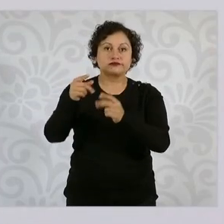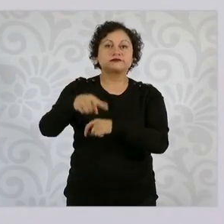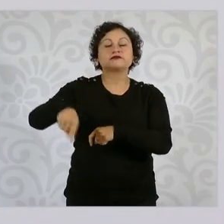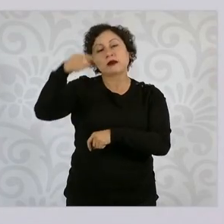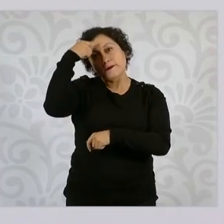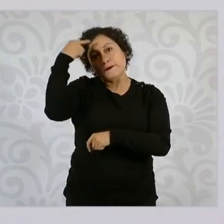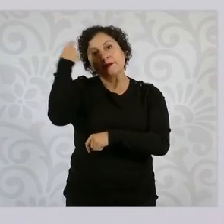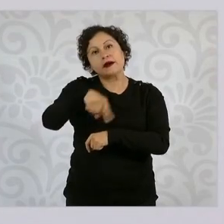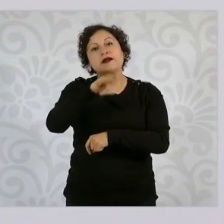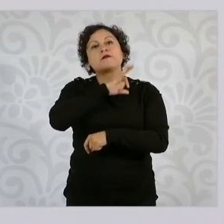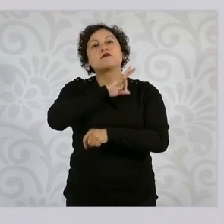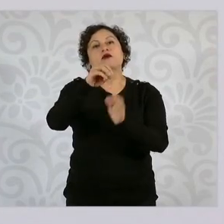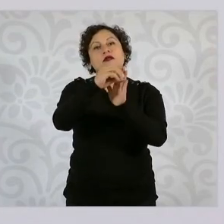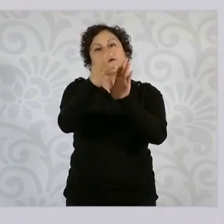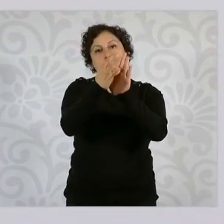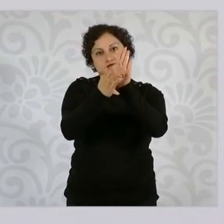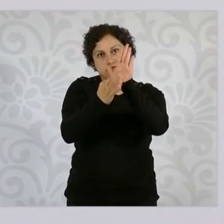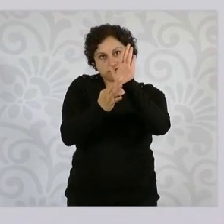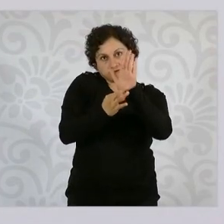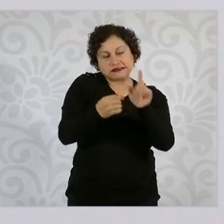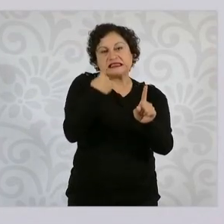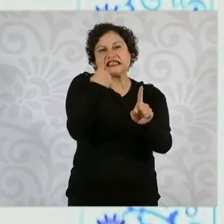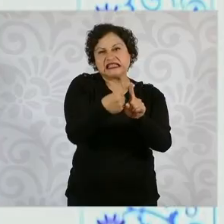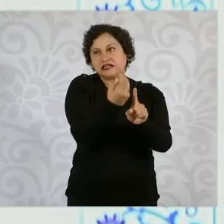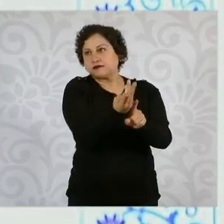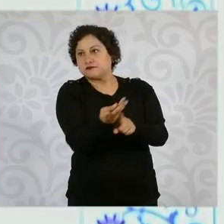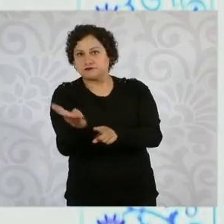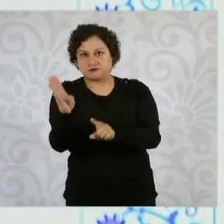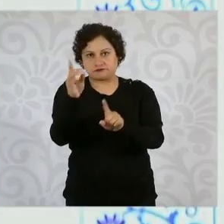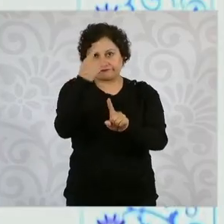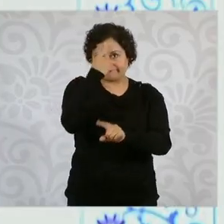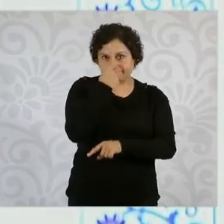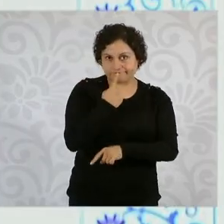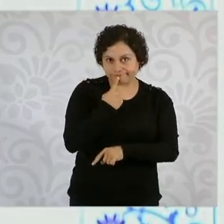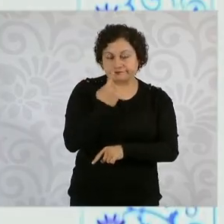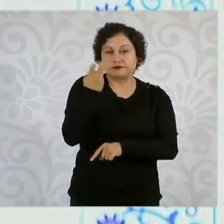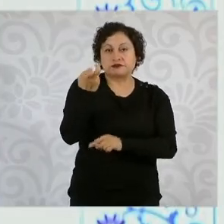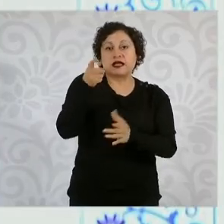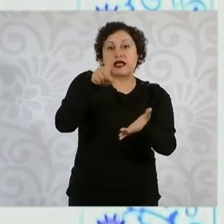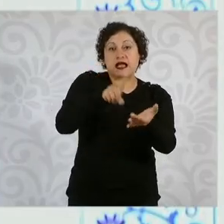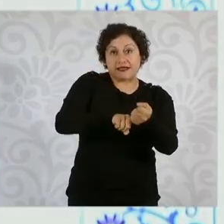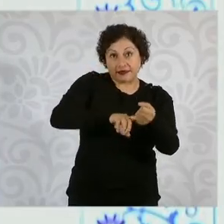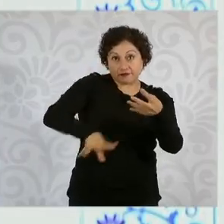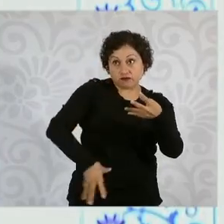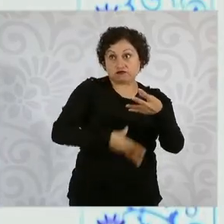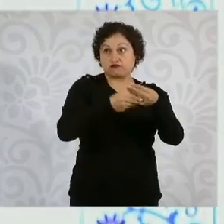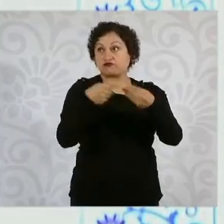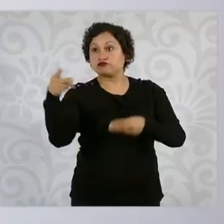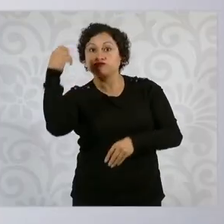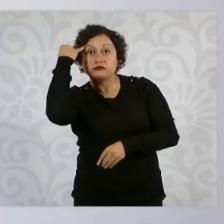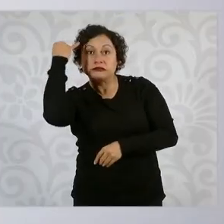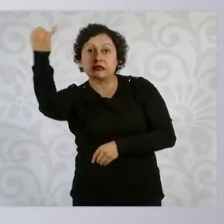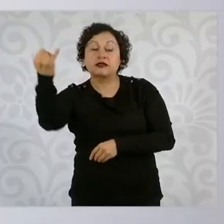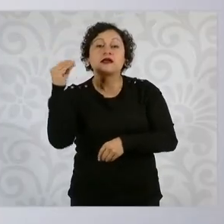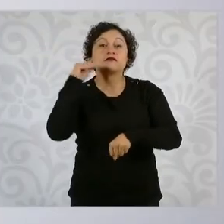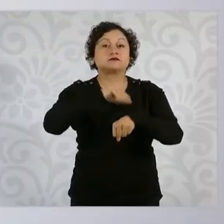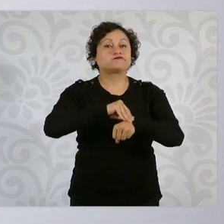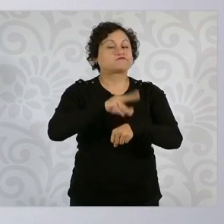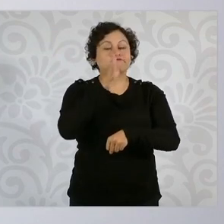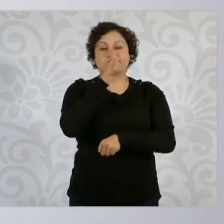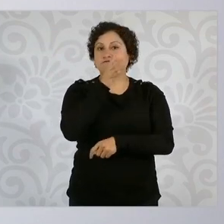candidaturas. Esta convocatoria no podrá establecer requisitos adicionales para postularse a